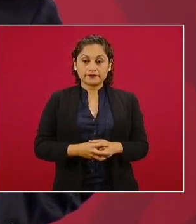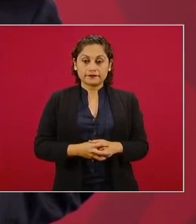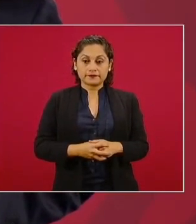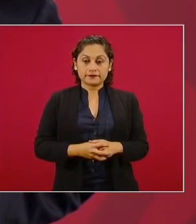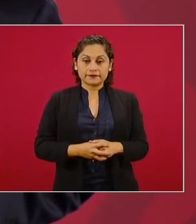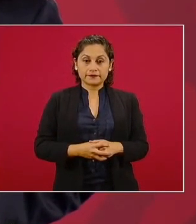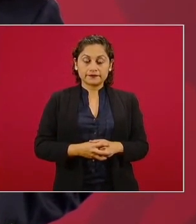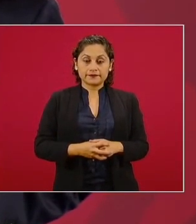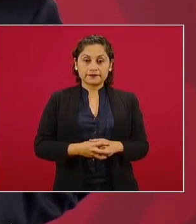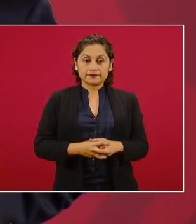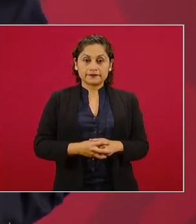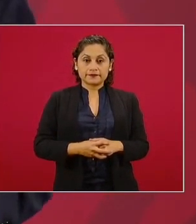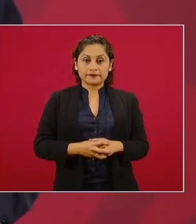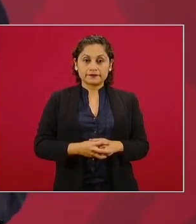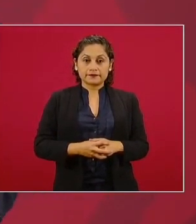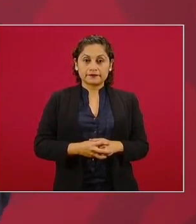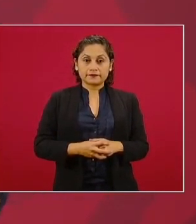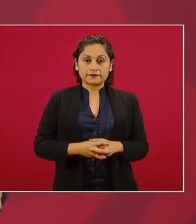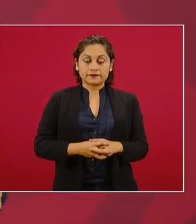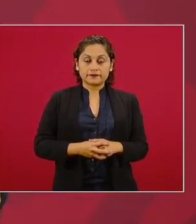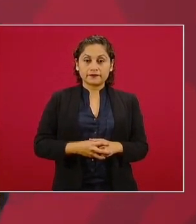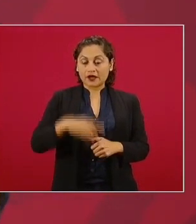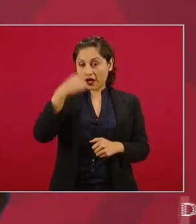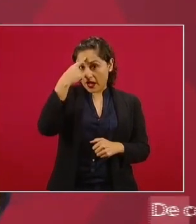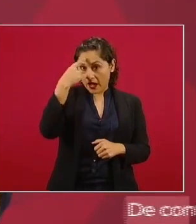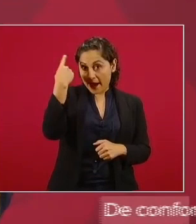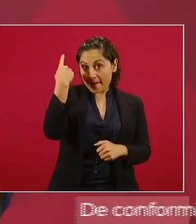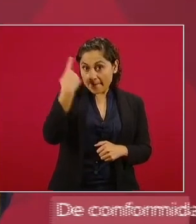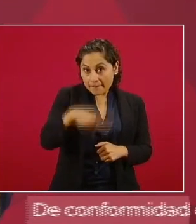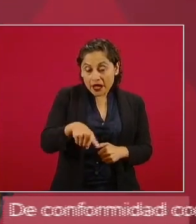inician procesos